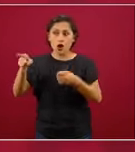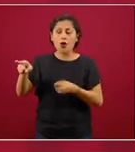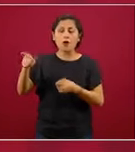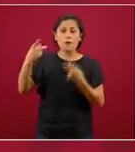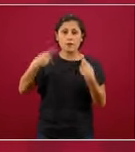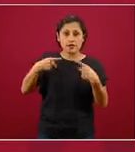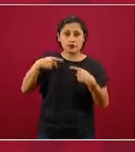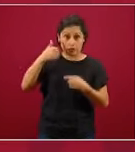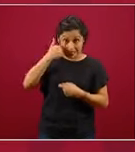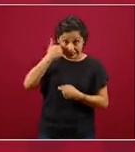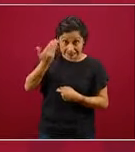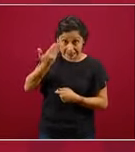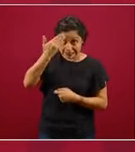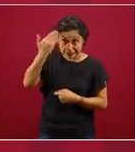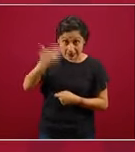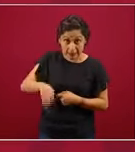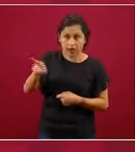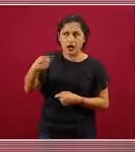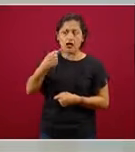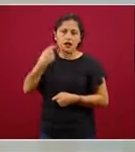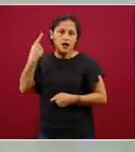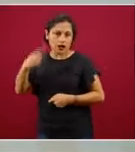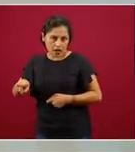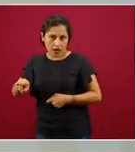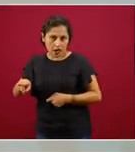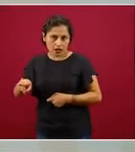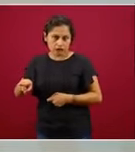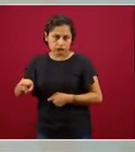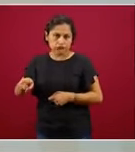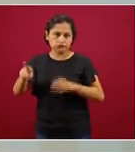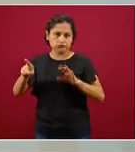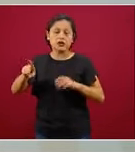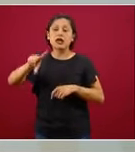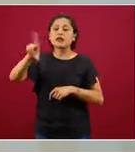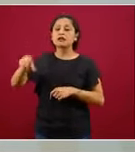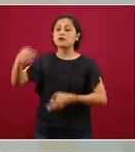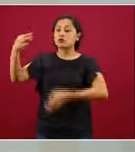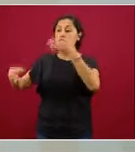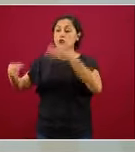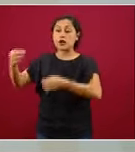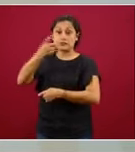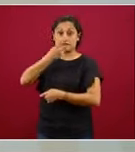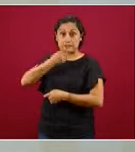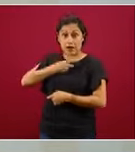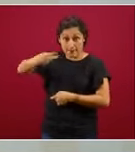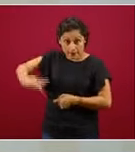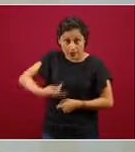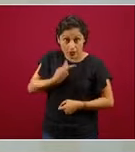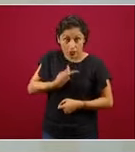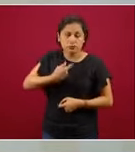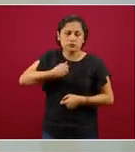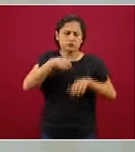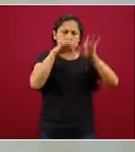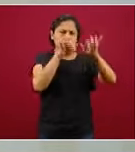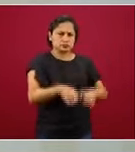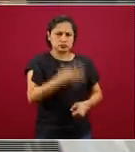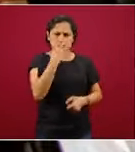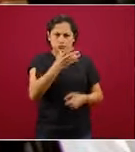presentado esta inconformidad y la resolución del señor juez, pues responderemos conforme sea